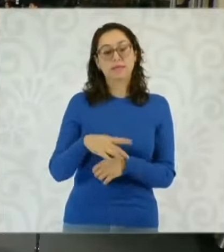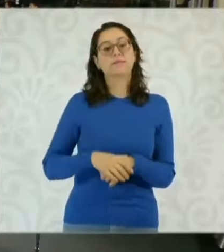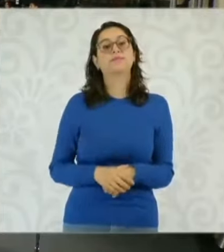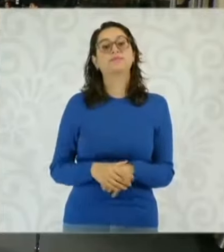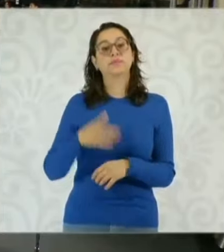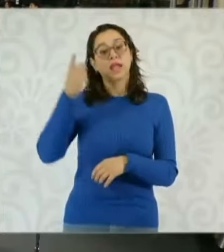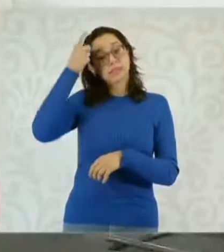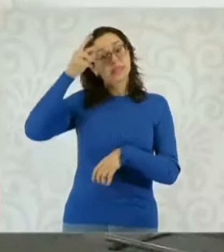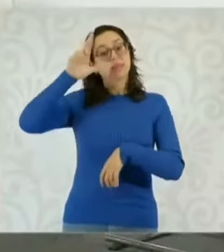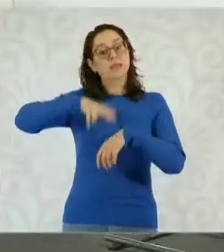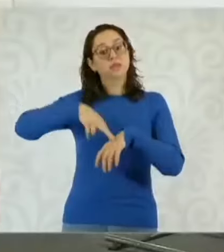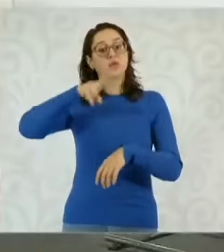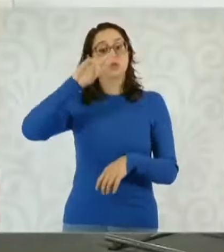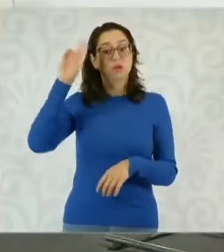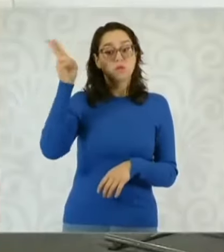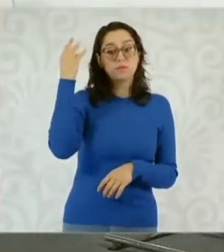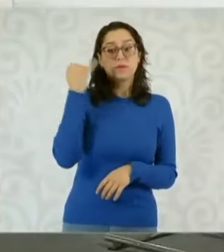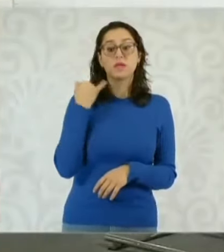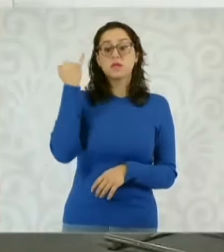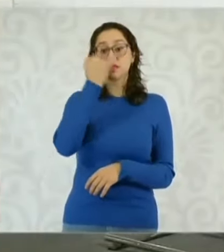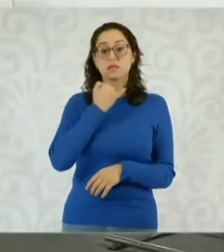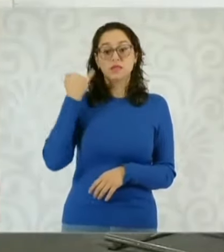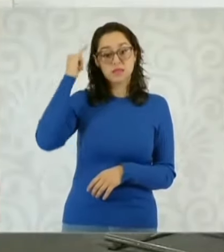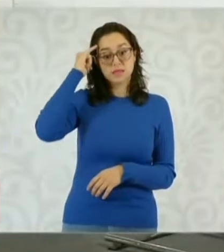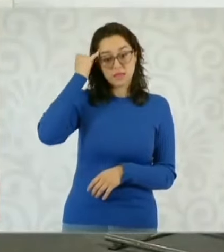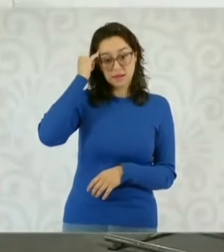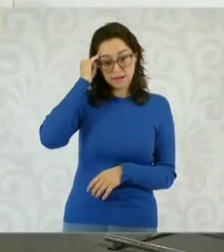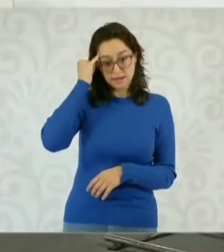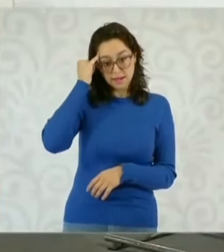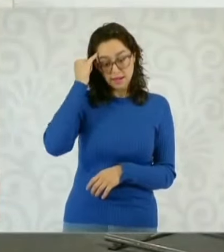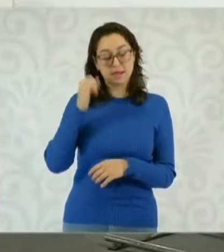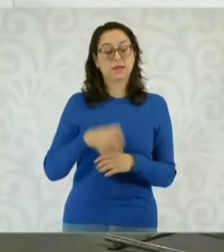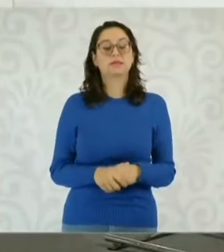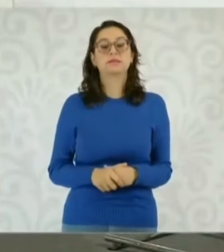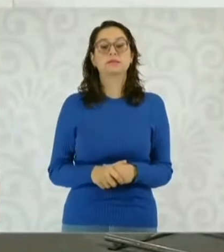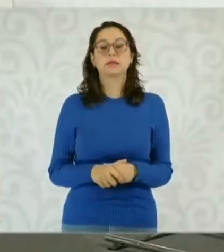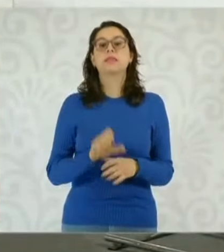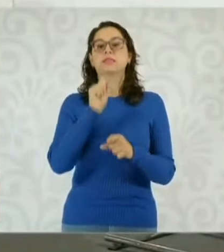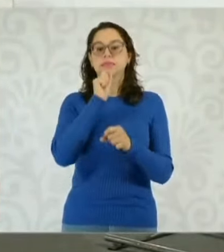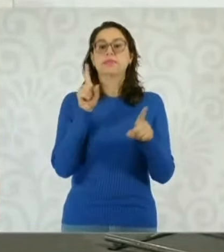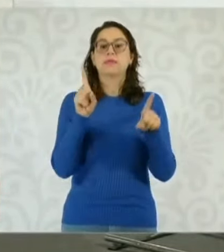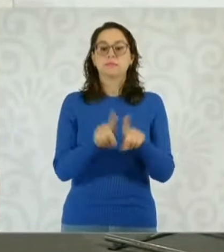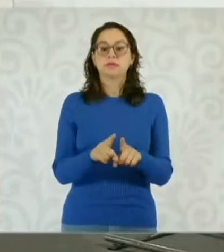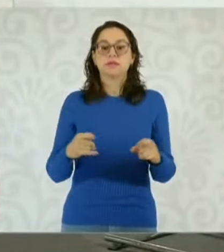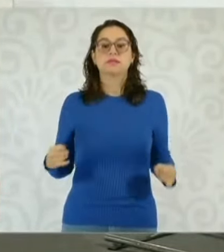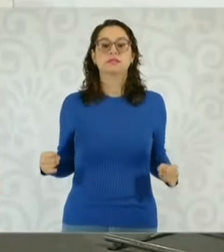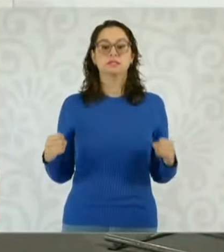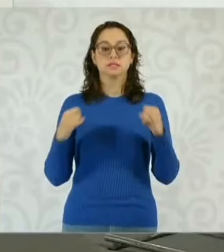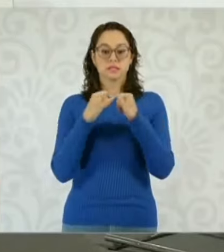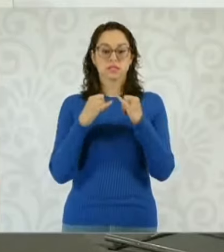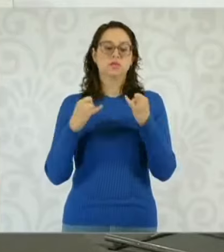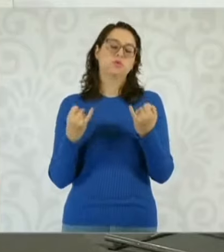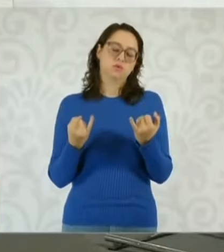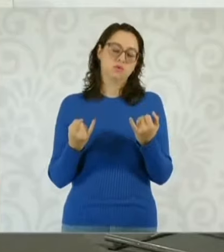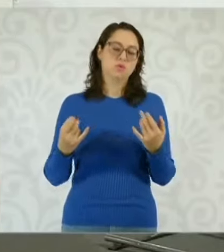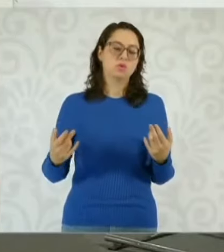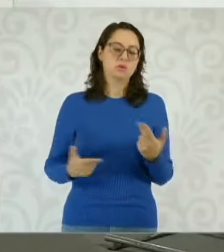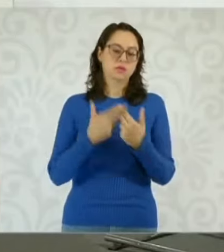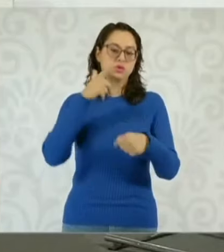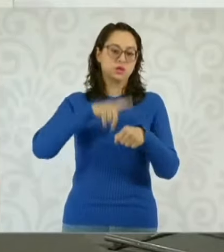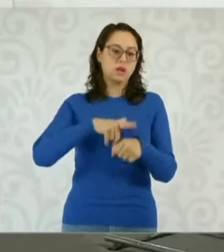Lenguas Indígenas, Universidad de las Lenguas Indígenas de México y desde luego el Instituto Nacional de